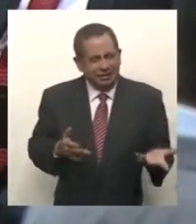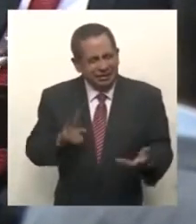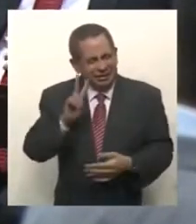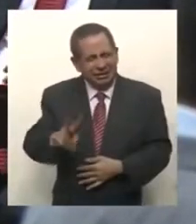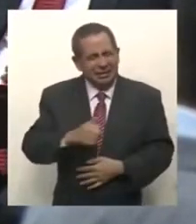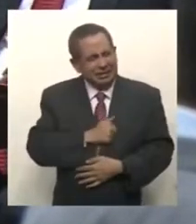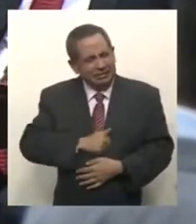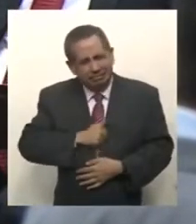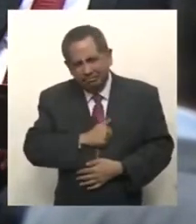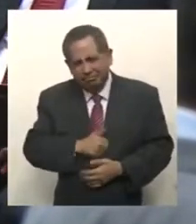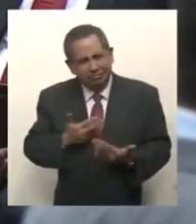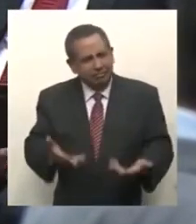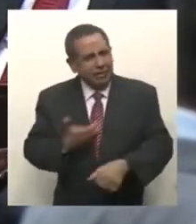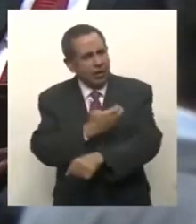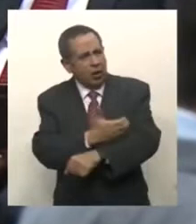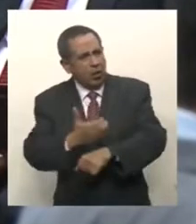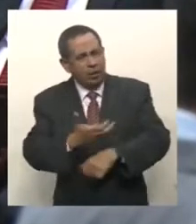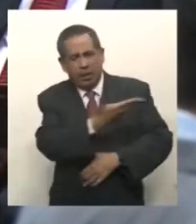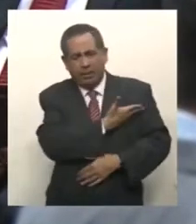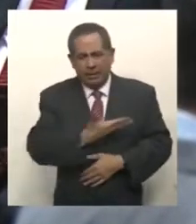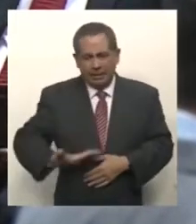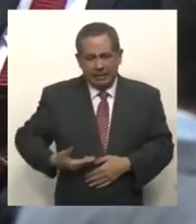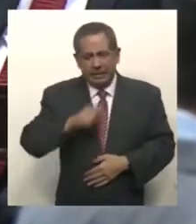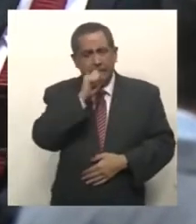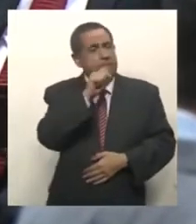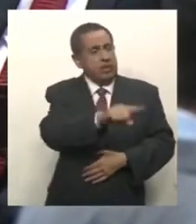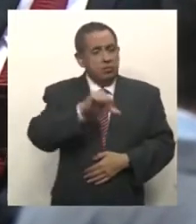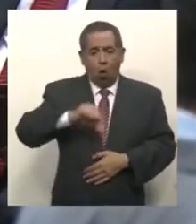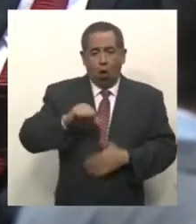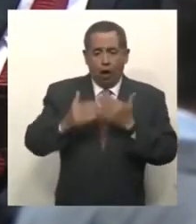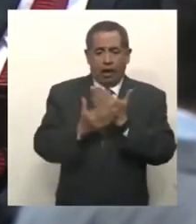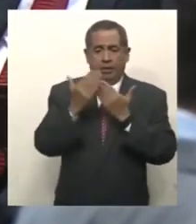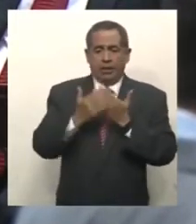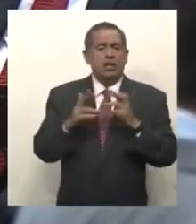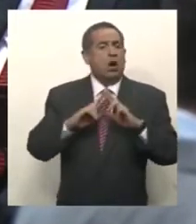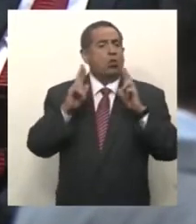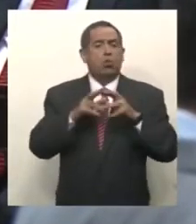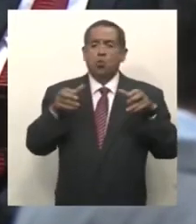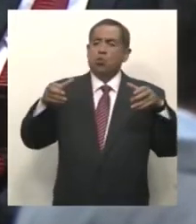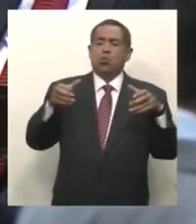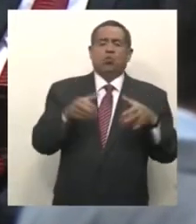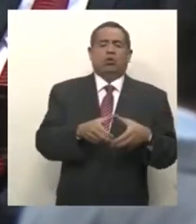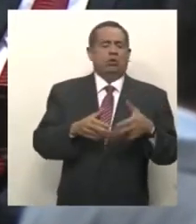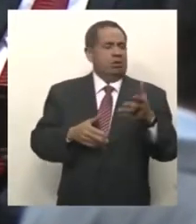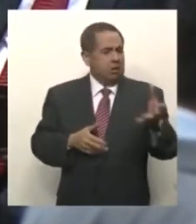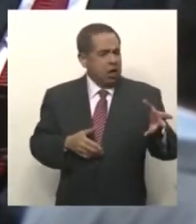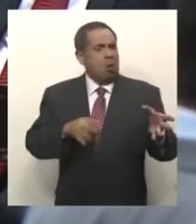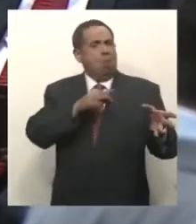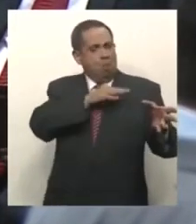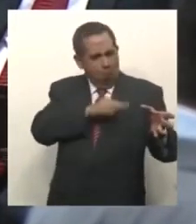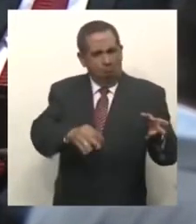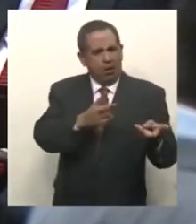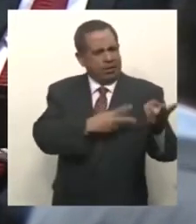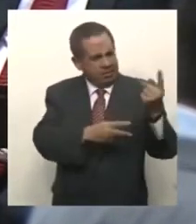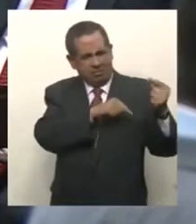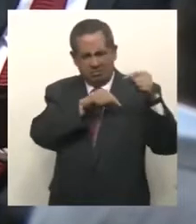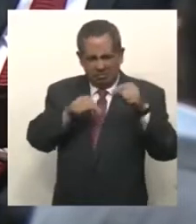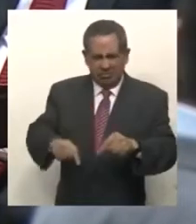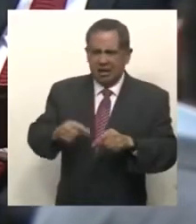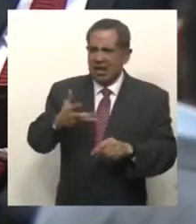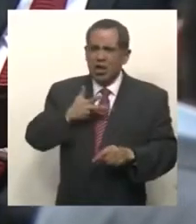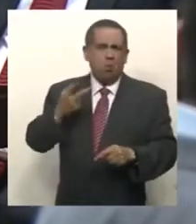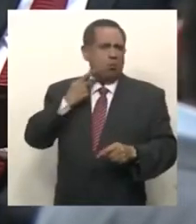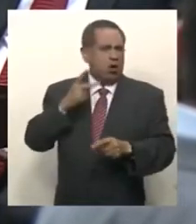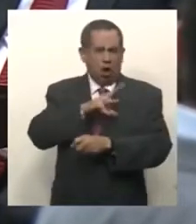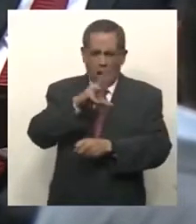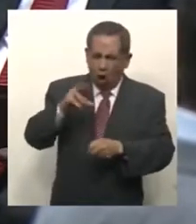compañero presidente haya hecho esta reunión en Palacio Nacional porque tiene toda la autoridad moral, toda la autoridad